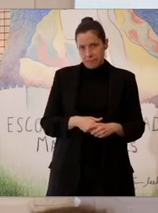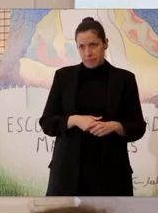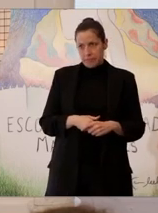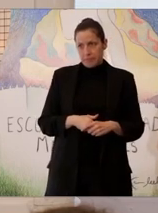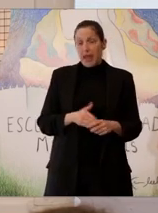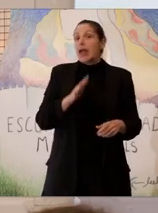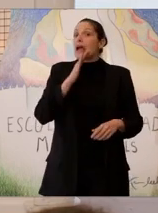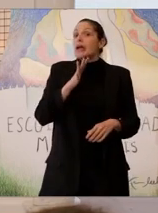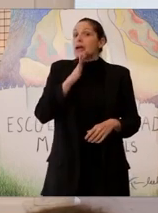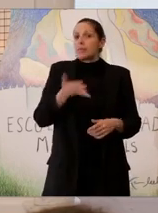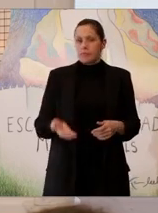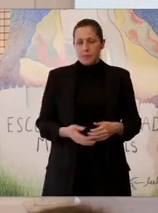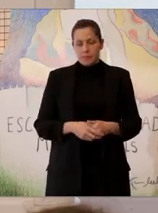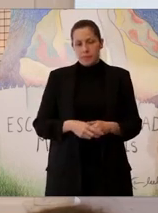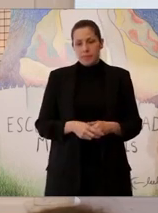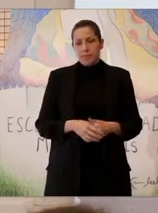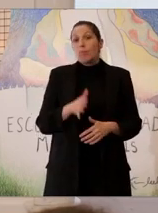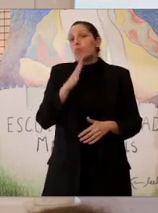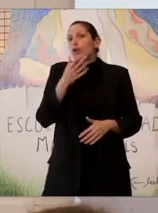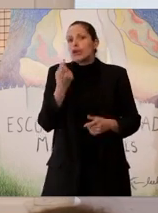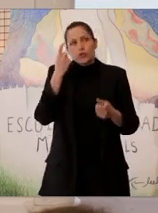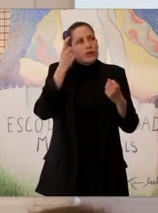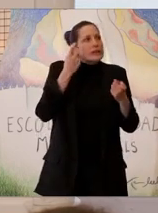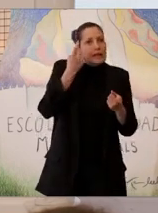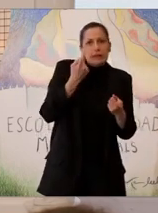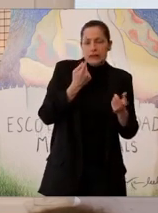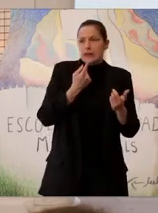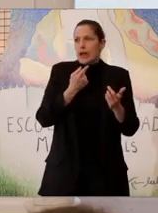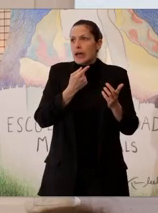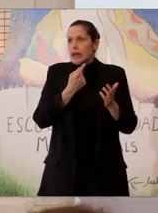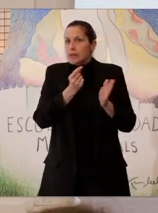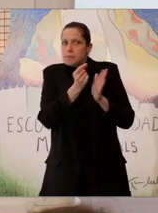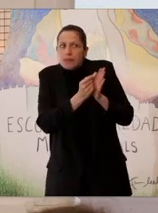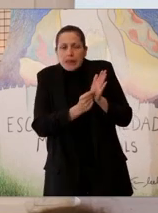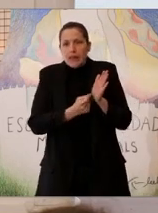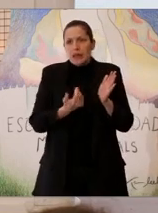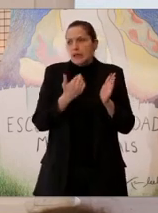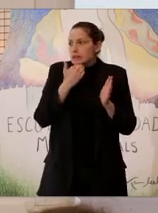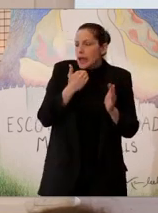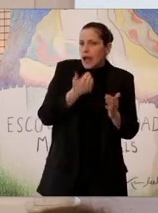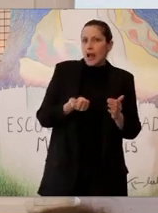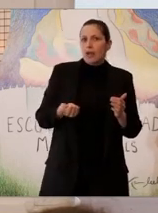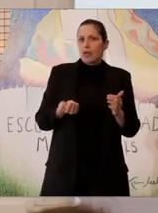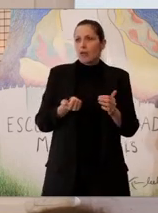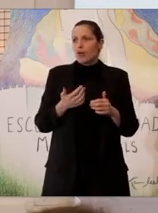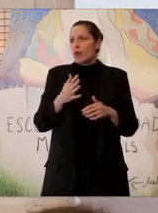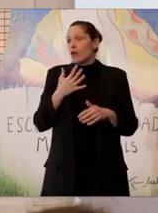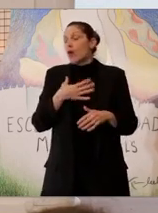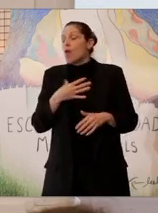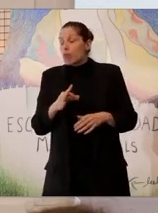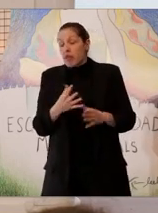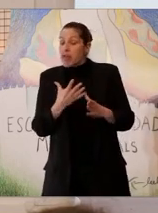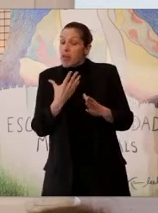Por eso son medidas, pues claro, mientras vamos un poco avanzando en ese, a lo mejor lo que tú dices, ¿esto contribuye a perpetuar todavía más la